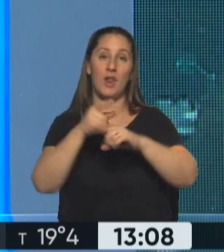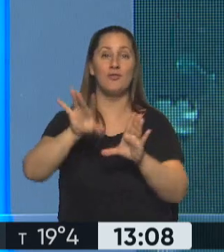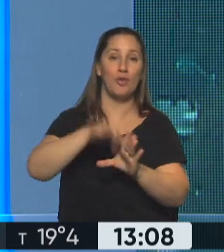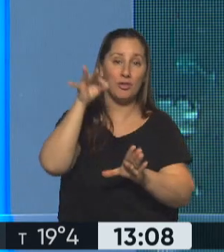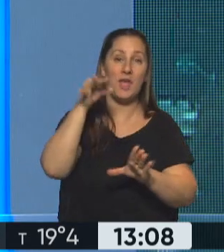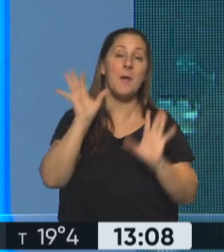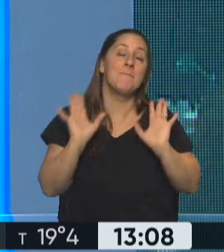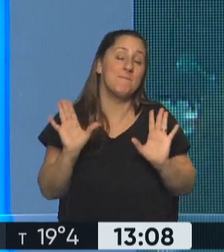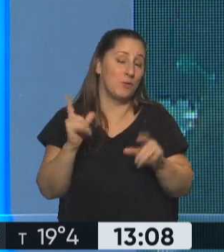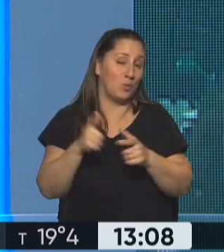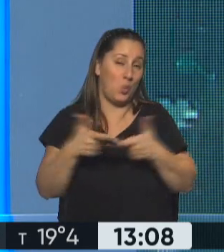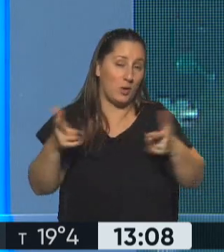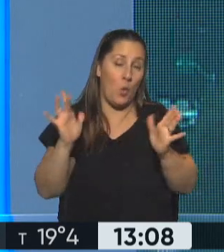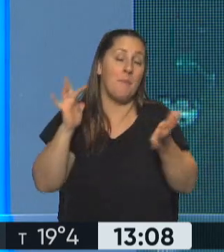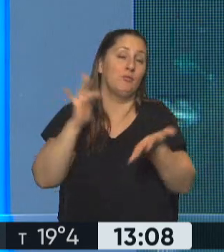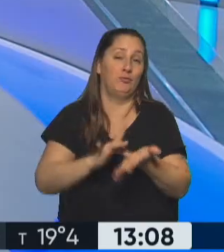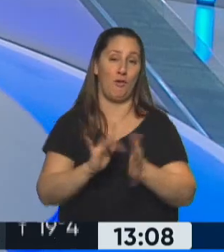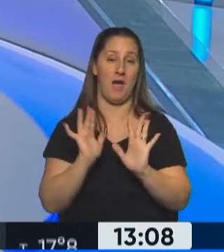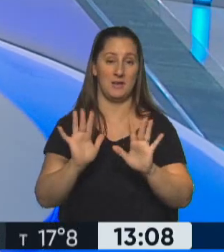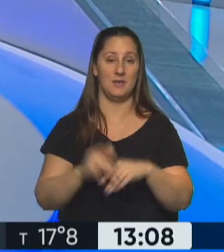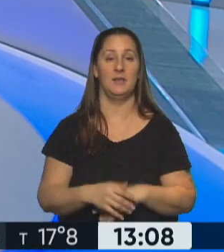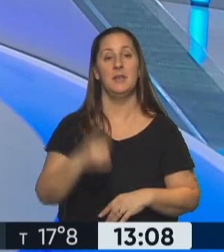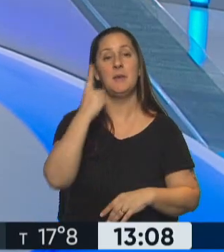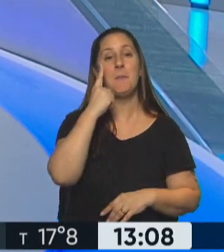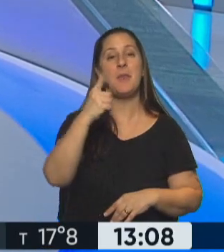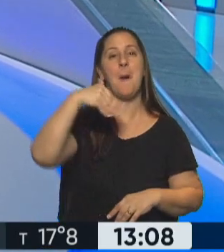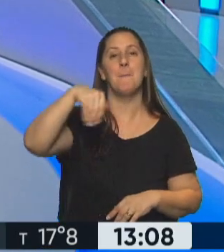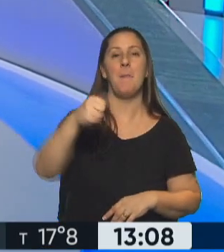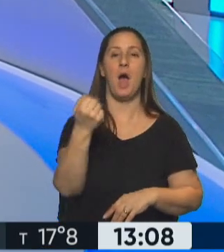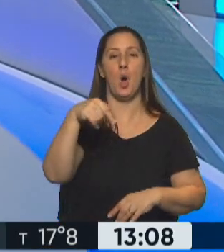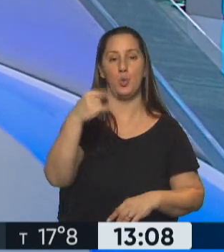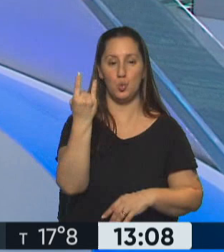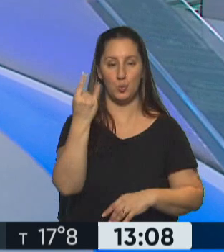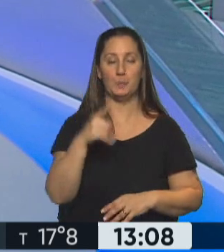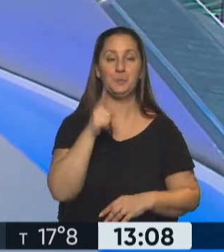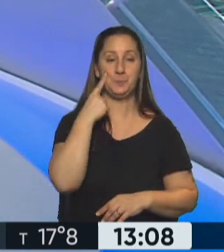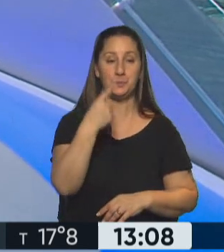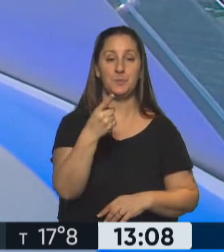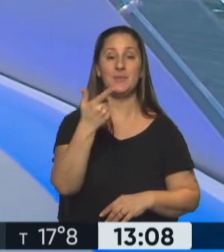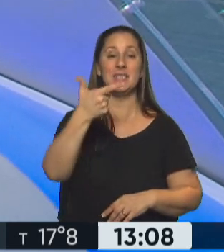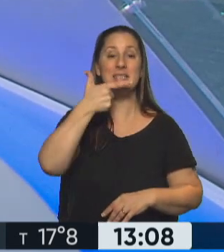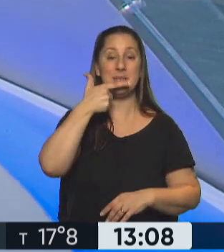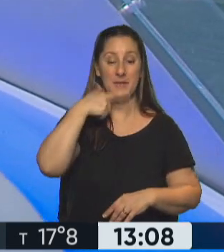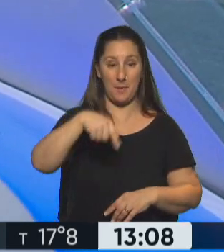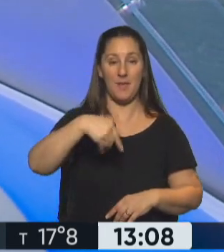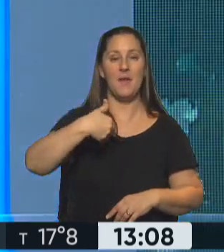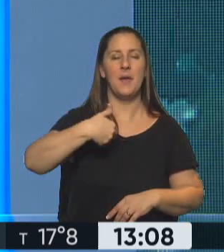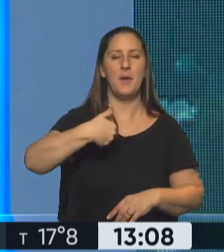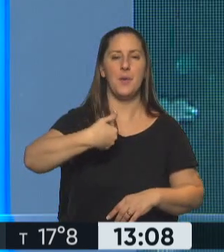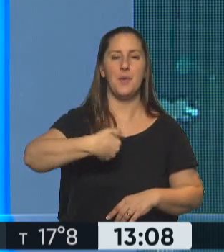pero es lo que toca y hay que salir a jugar. Y mirá lo que le tocó a Ginóbili, ¿eh? Bueno, ya sabemos que ahora en septiembre va a